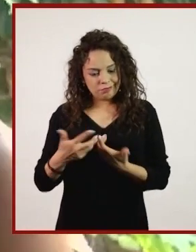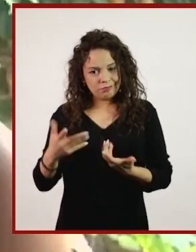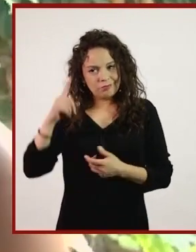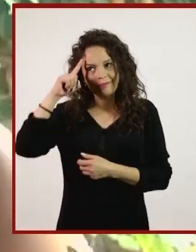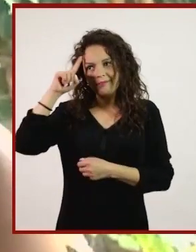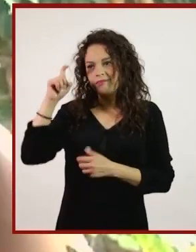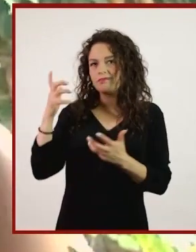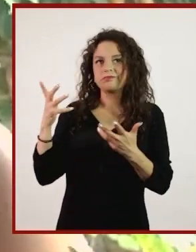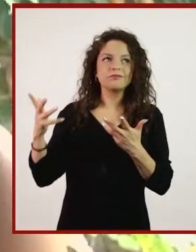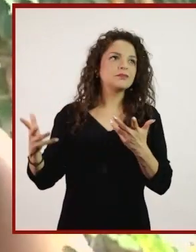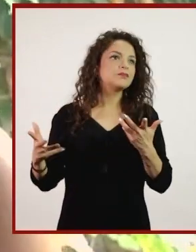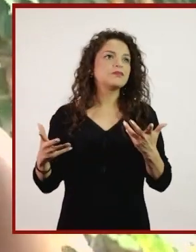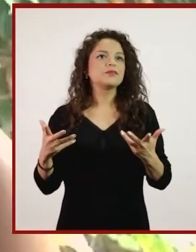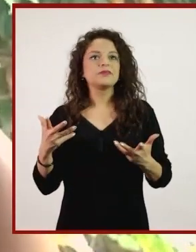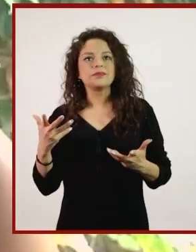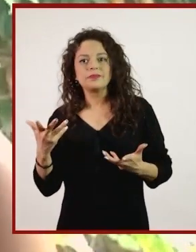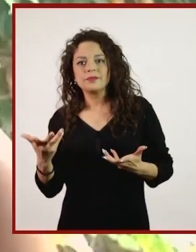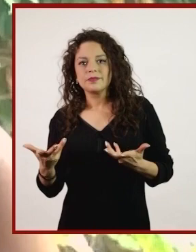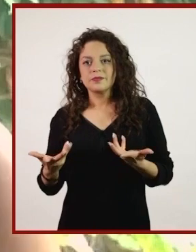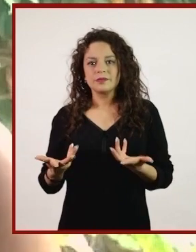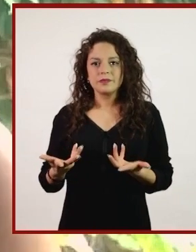que a mí me genera una inquietud.